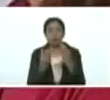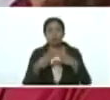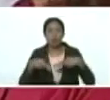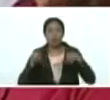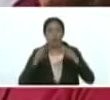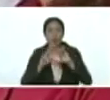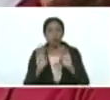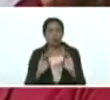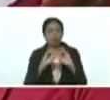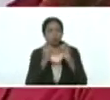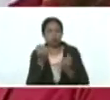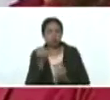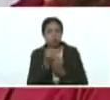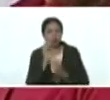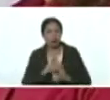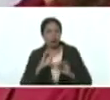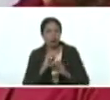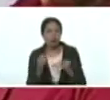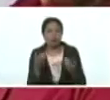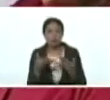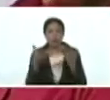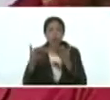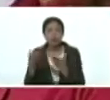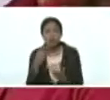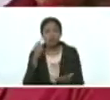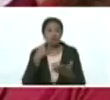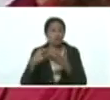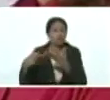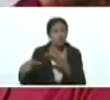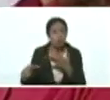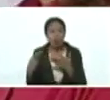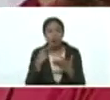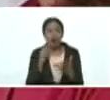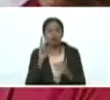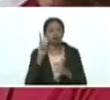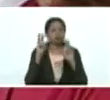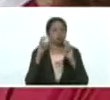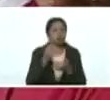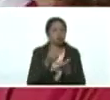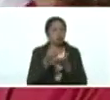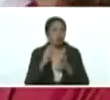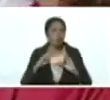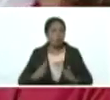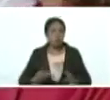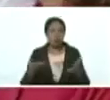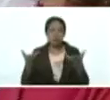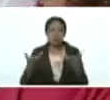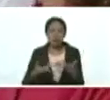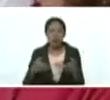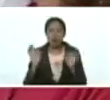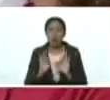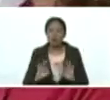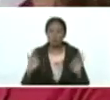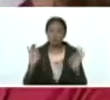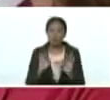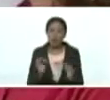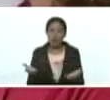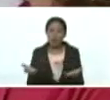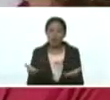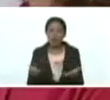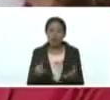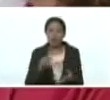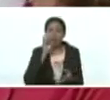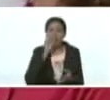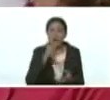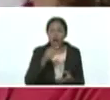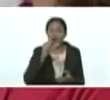Unidas. Ofrecieron villas y castillos en la supuesta ayuda humanitaria y no ha llegado ni un vasito